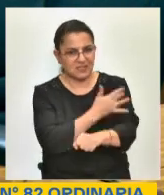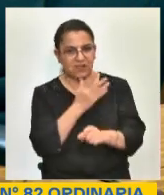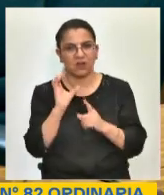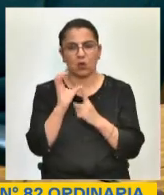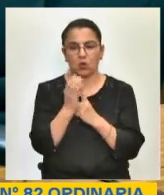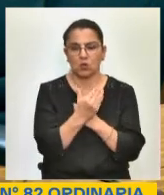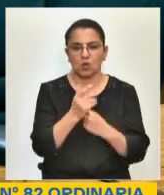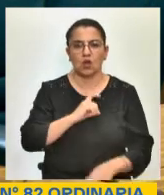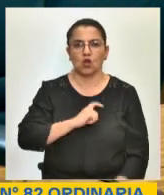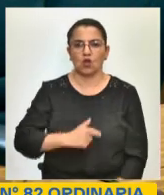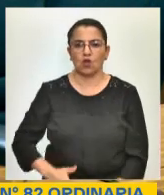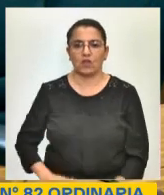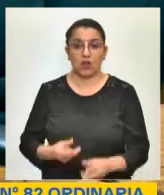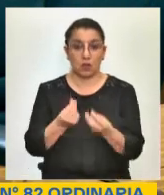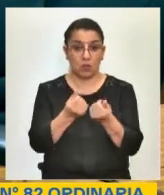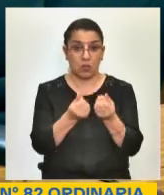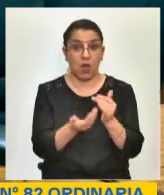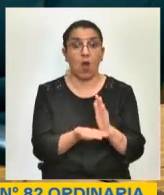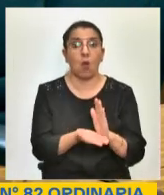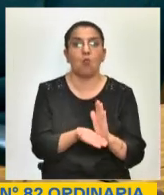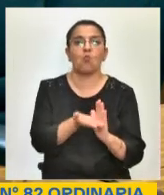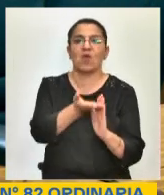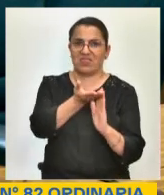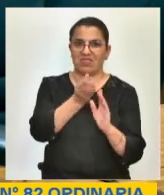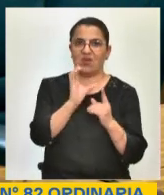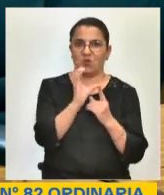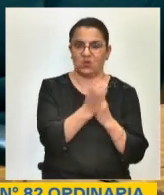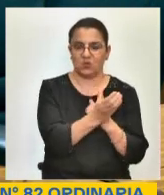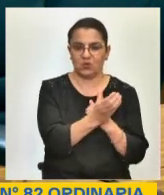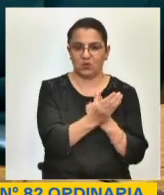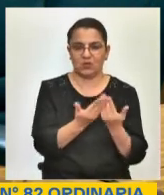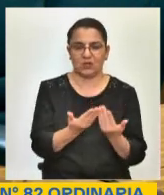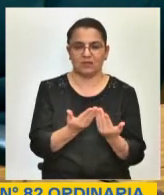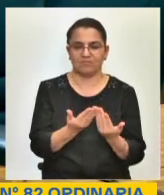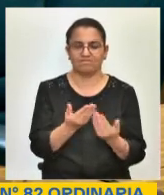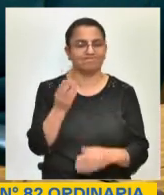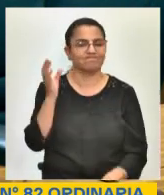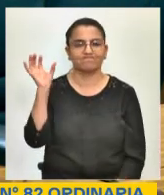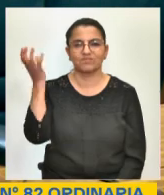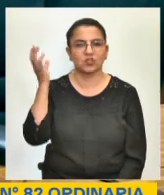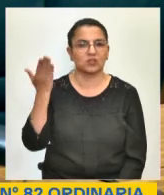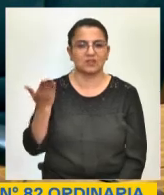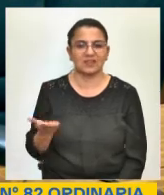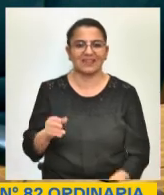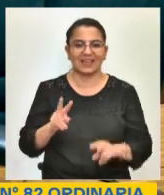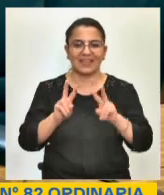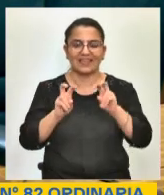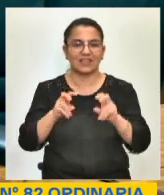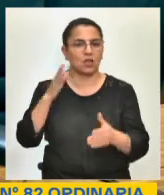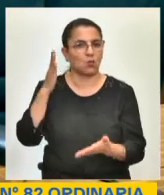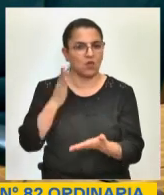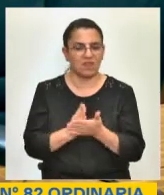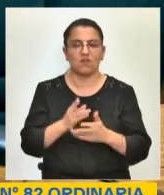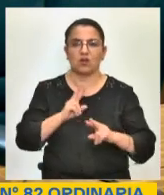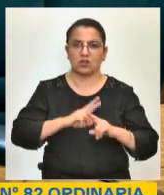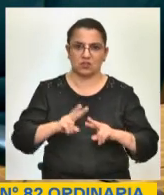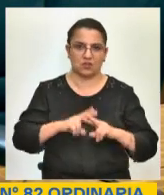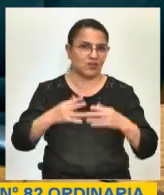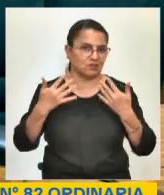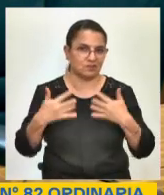gobierno que aumenta el presupuesto en esta área no entienda que este tema debió haberlo